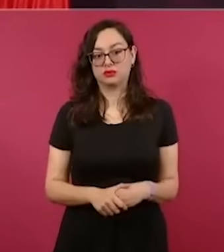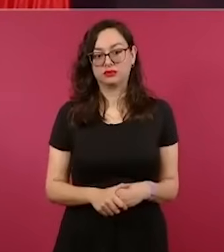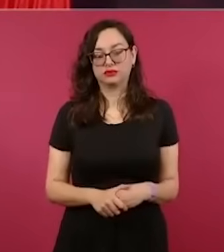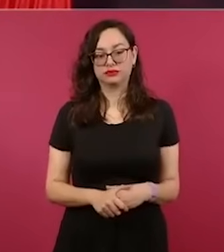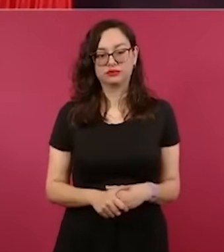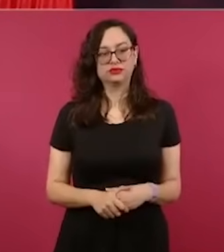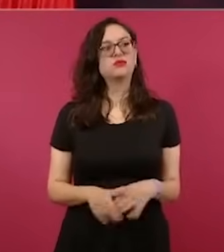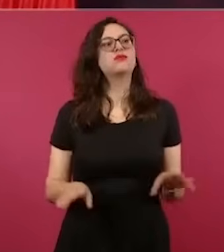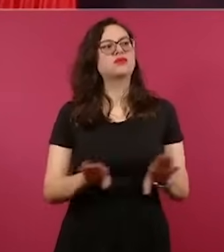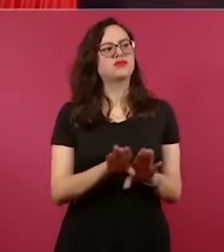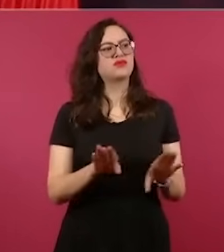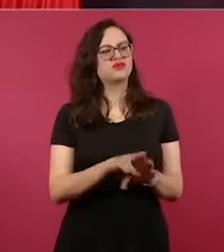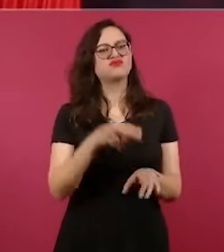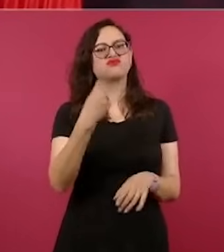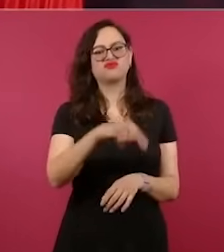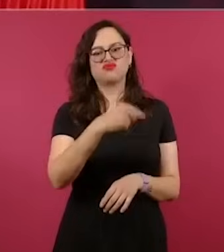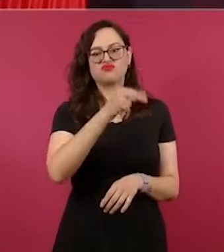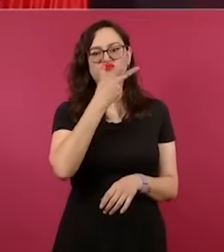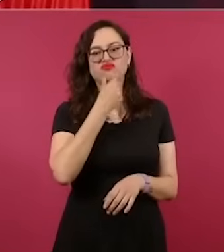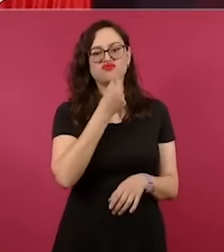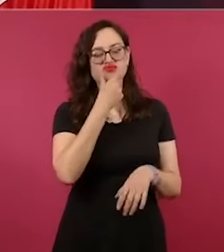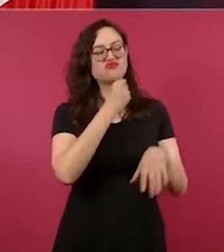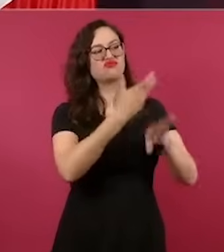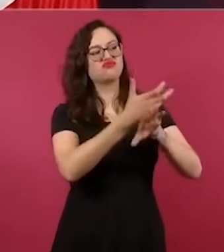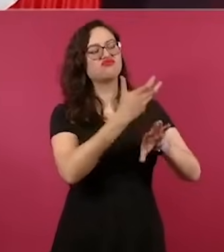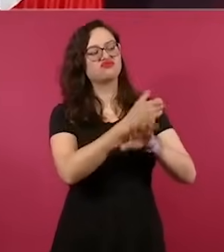Este, ¿cómo se llama el estadounidense?